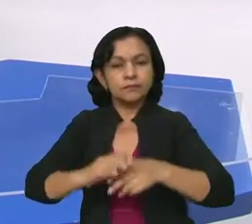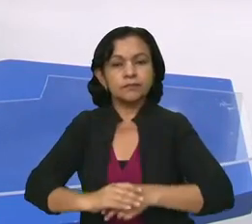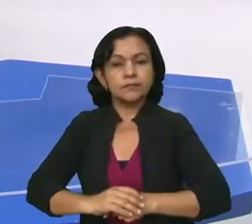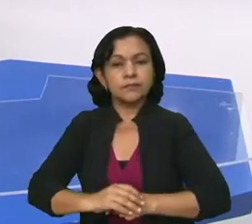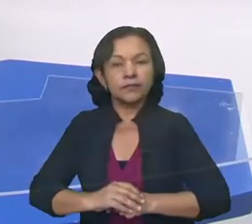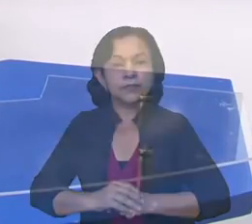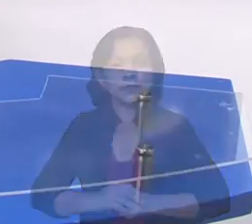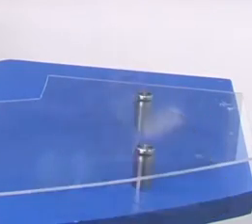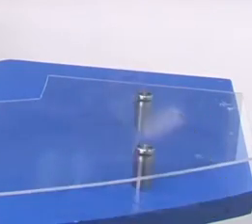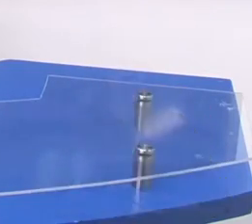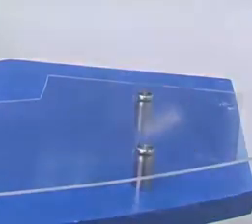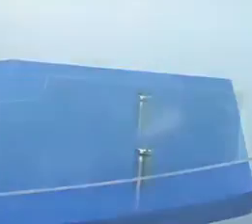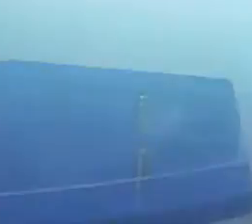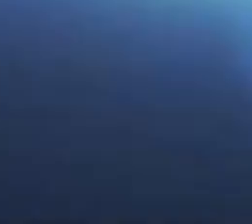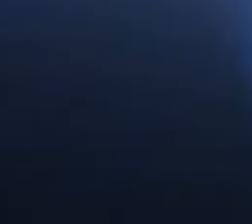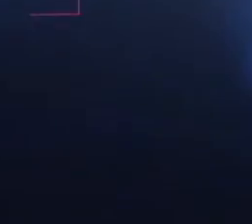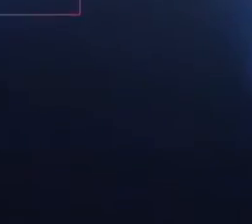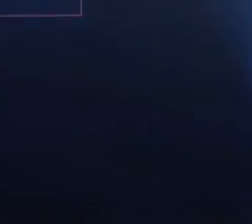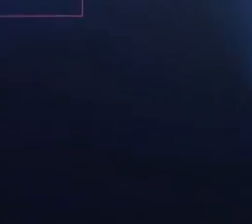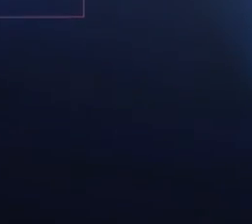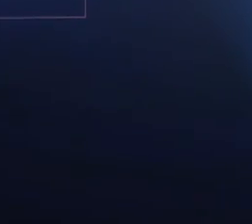detalles.